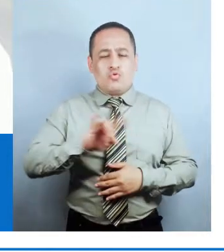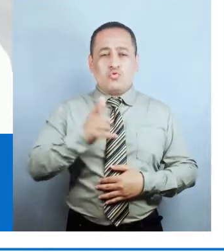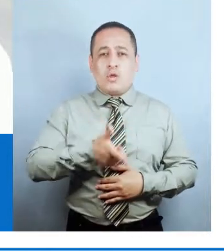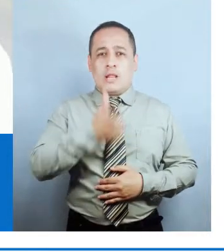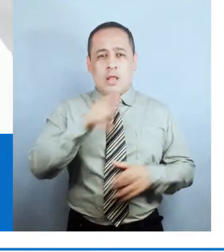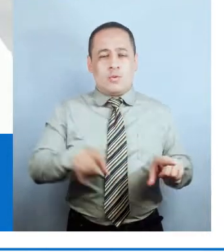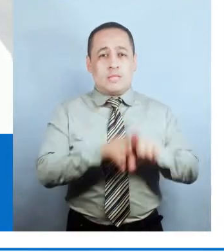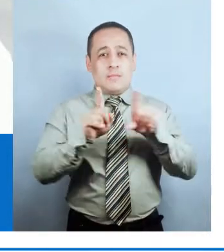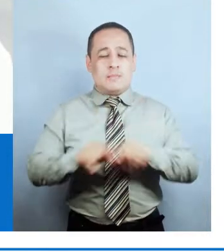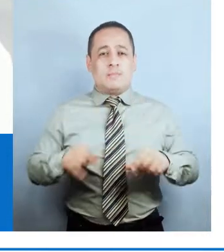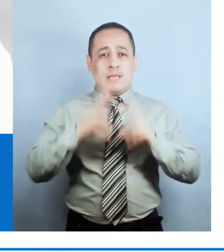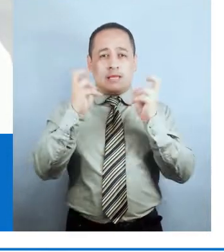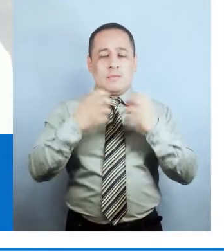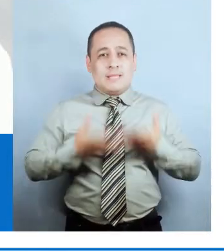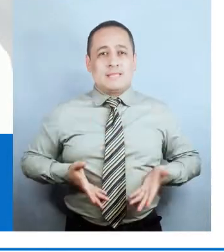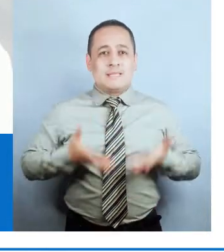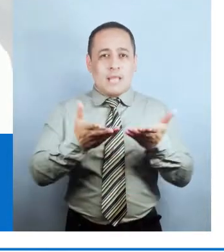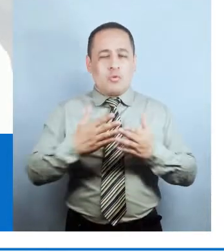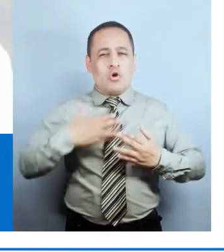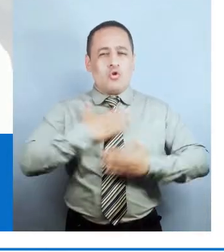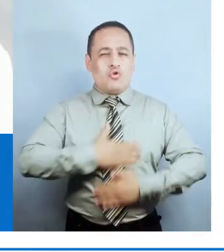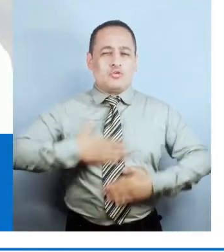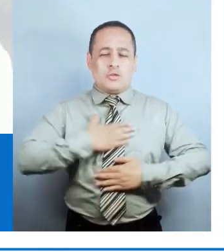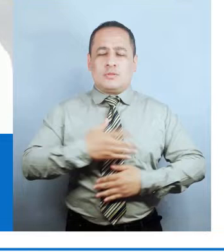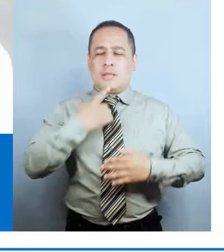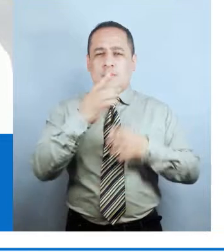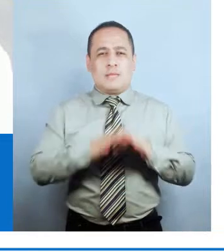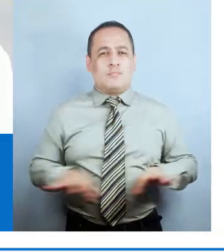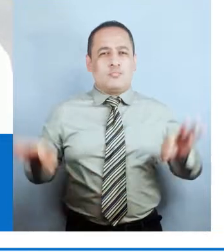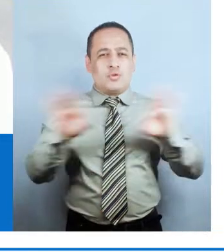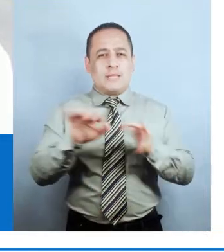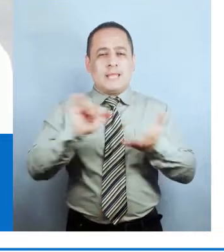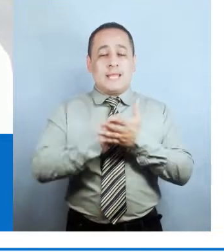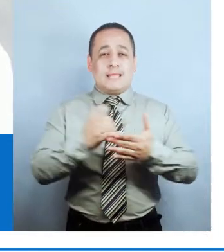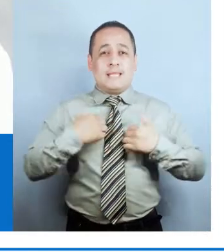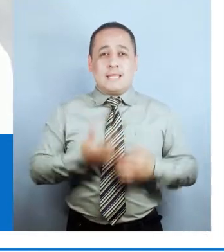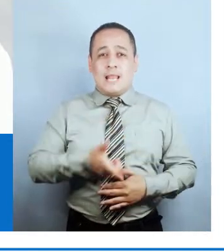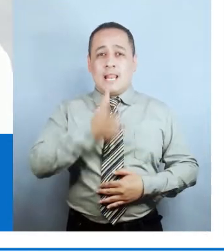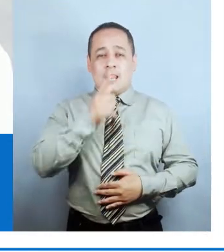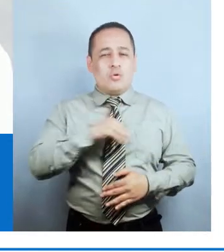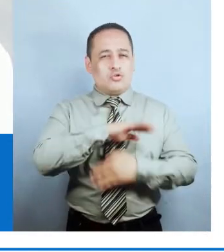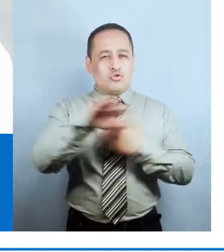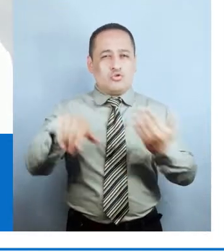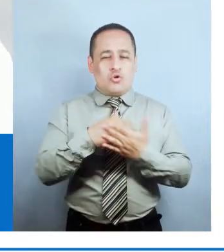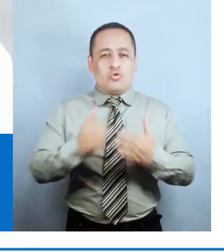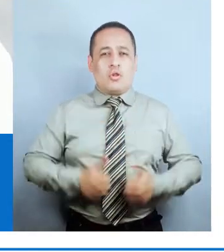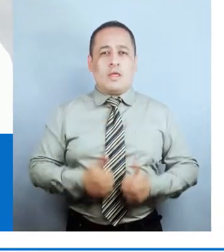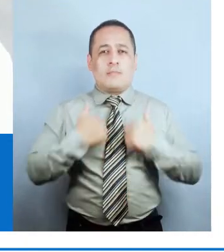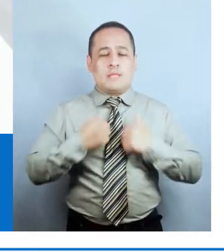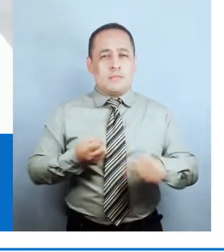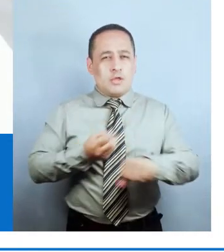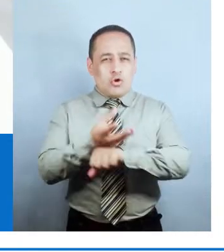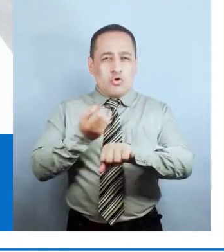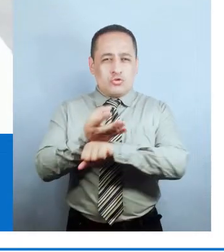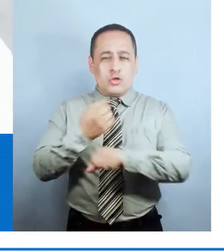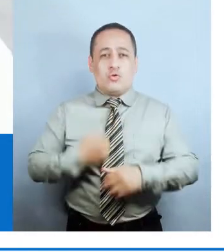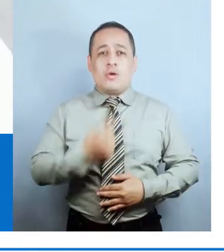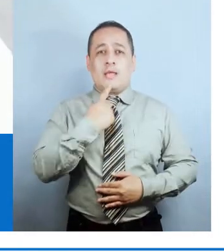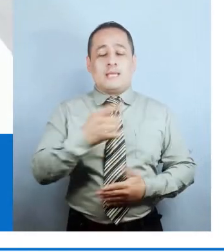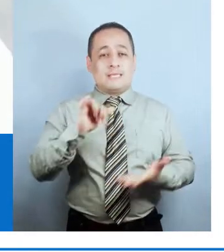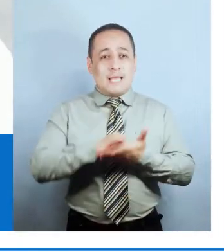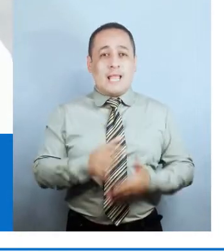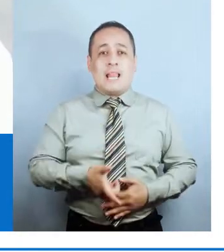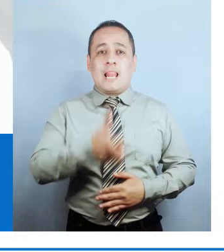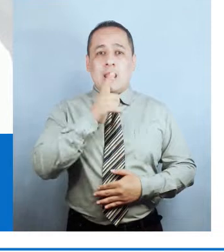uso del agua. Mi temática que he usado ha sido de la gran importancia que tiene el agua en nuestras vidas. Mi mensaje